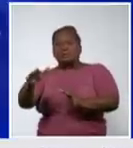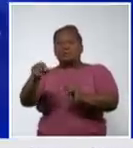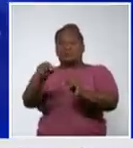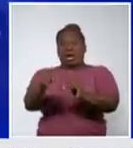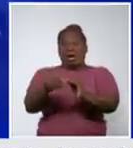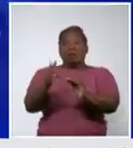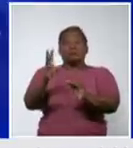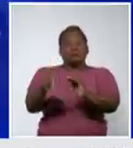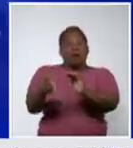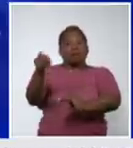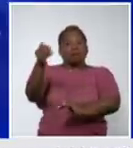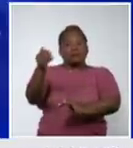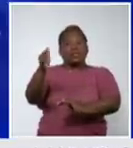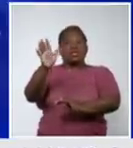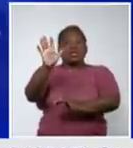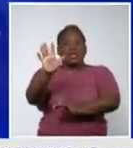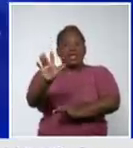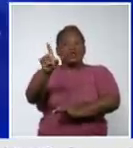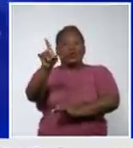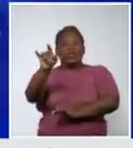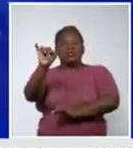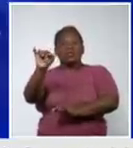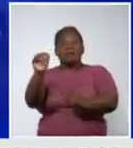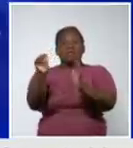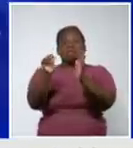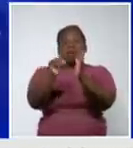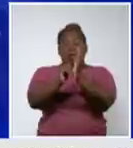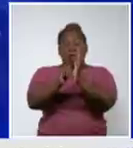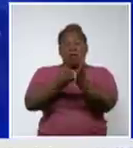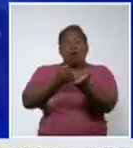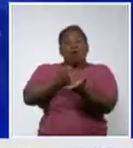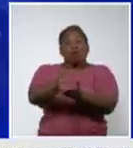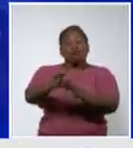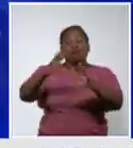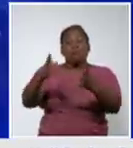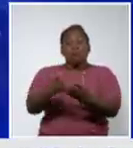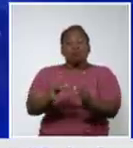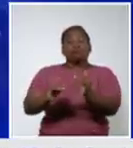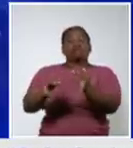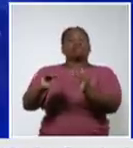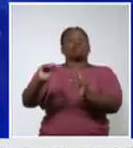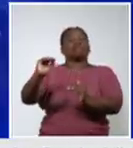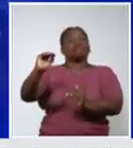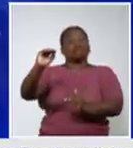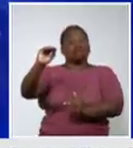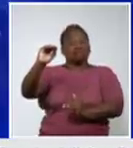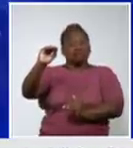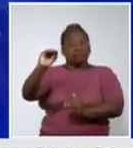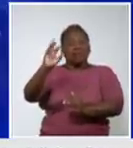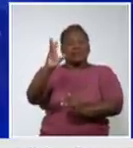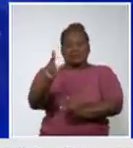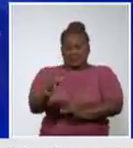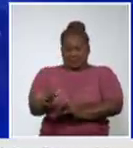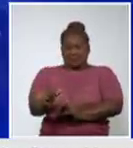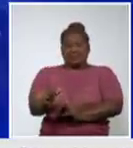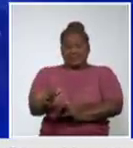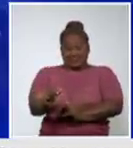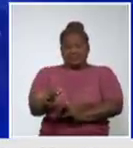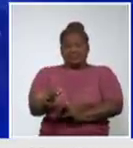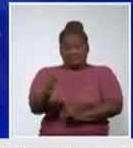de 516.000. ¿Sigue subiendo? Sigue subiendo, no obstante el incremento de las